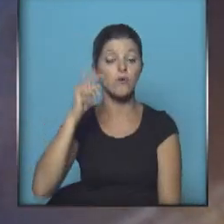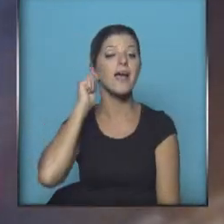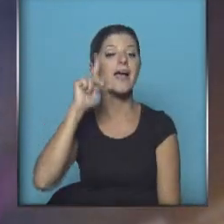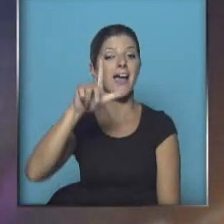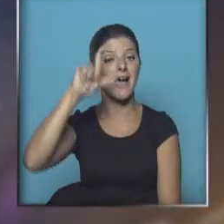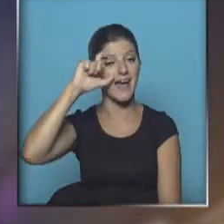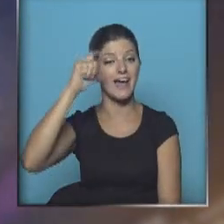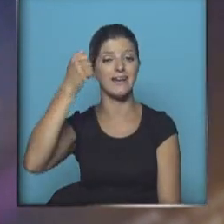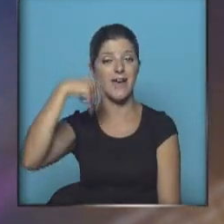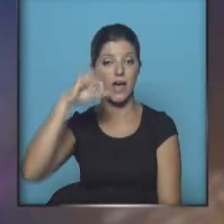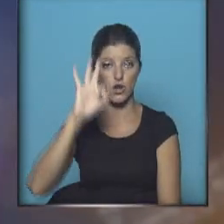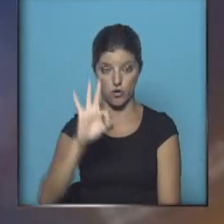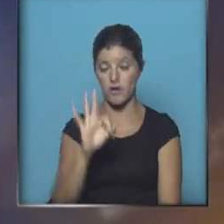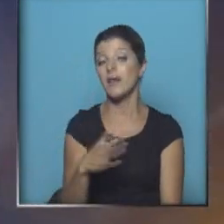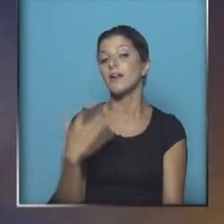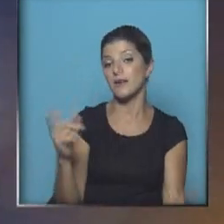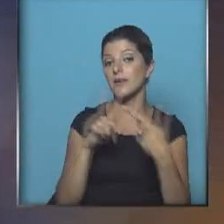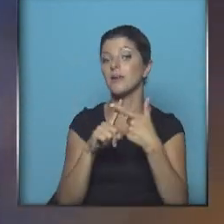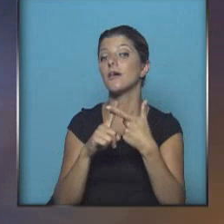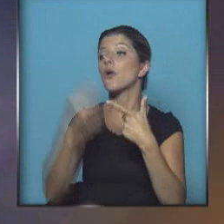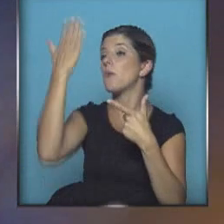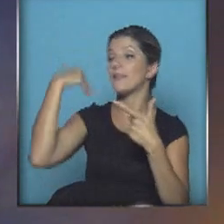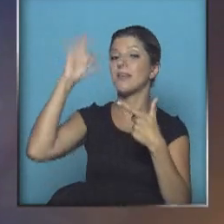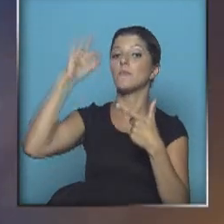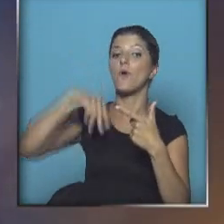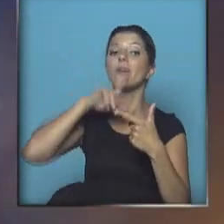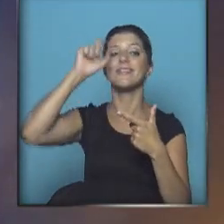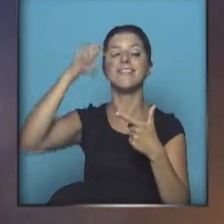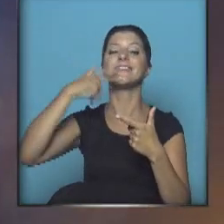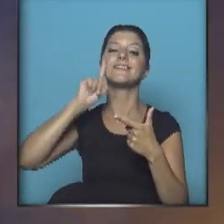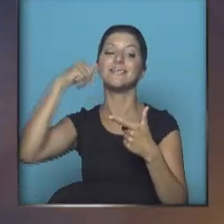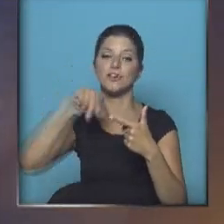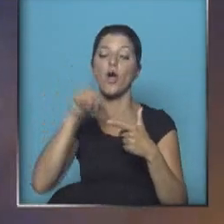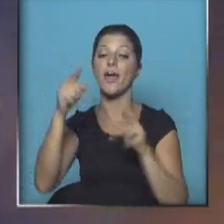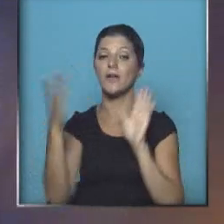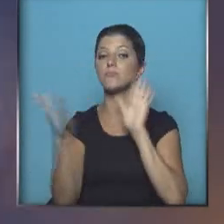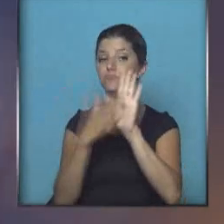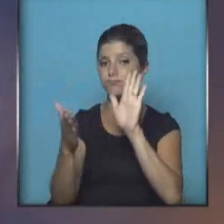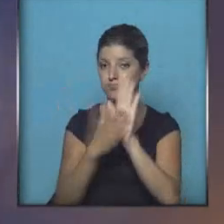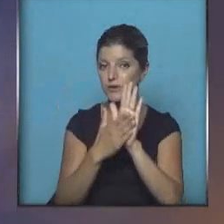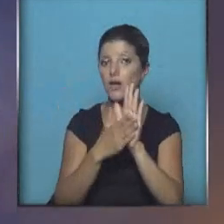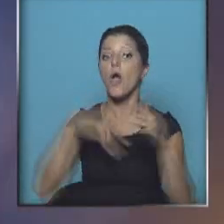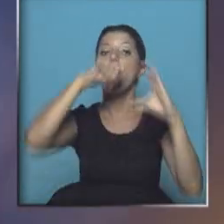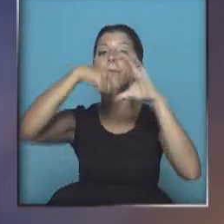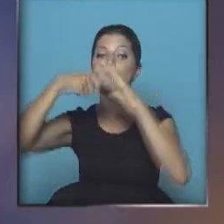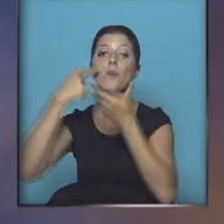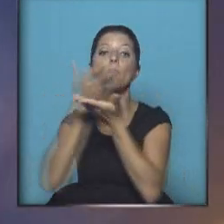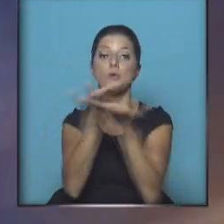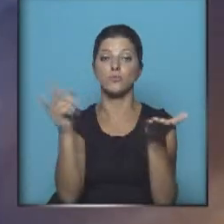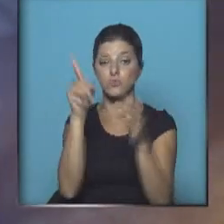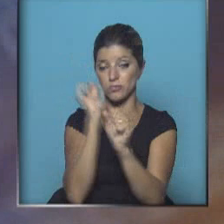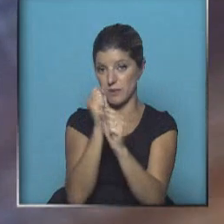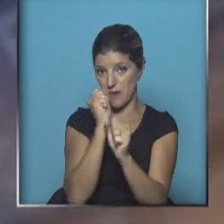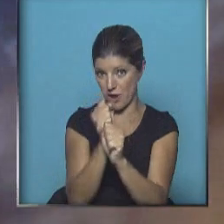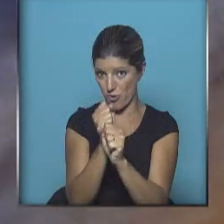Galeano, que, igual que Vladimiro Montesinos en el Perú, dejó documentado con unos preciosos videos lo que había hecho. Riva Aramayo